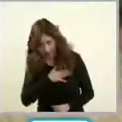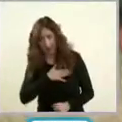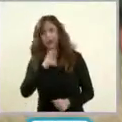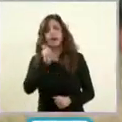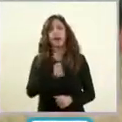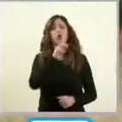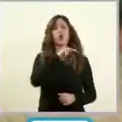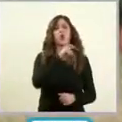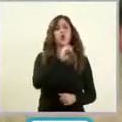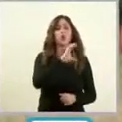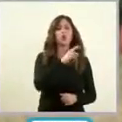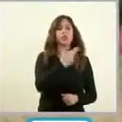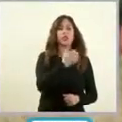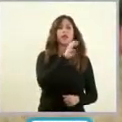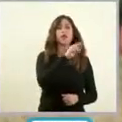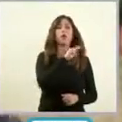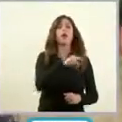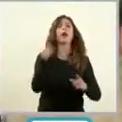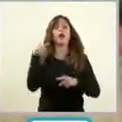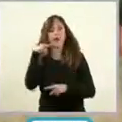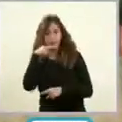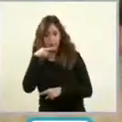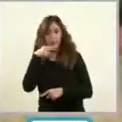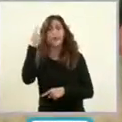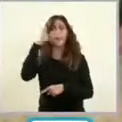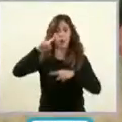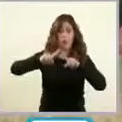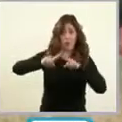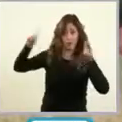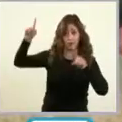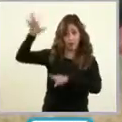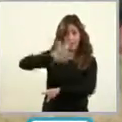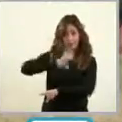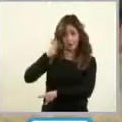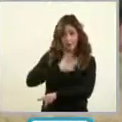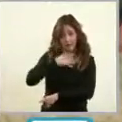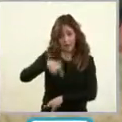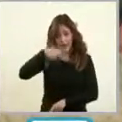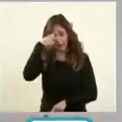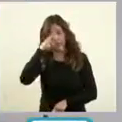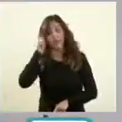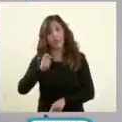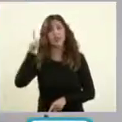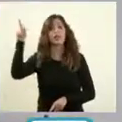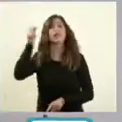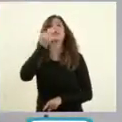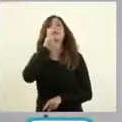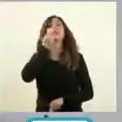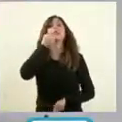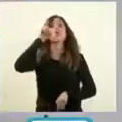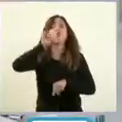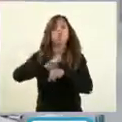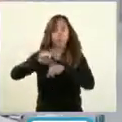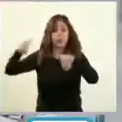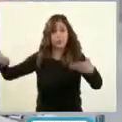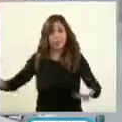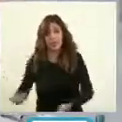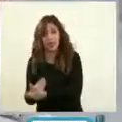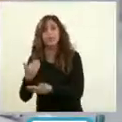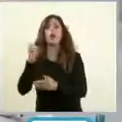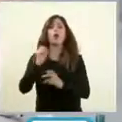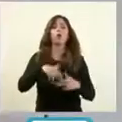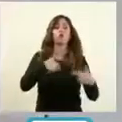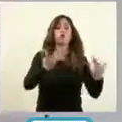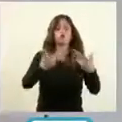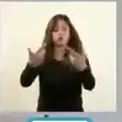Nochebuena y la Navidad. La diferencia es que en Navidad llega el Niño Dios y deja algunos regalos, Exacto. o Santa Claus.